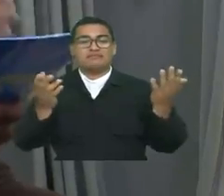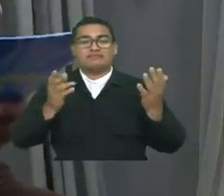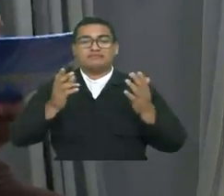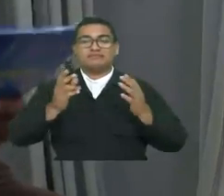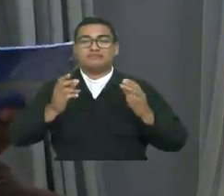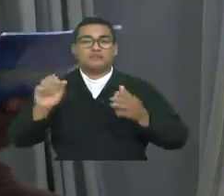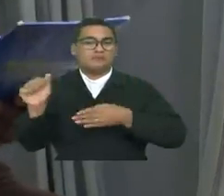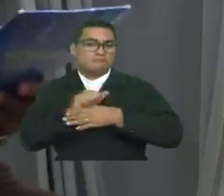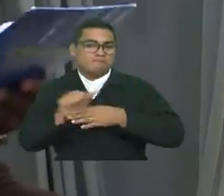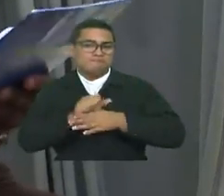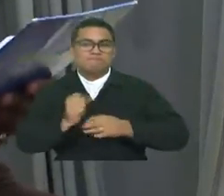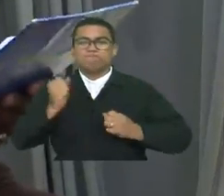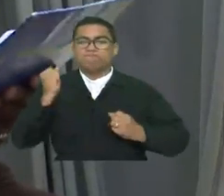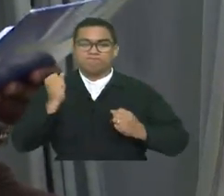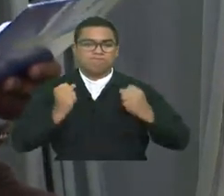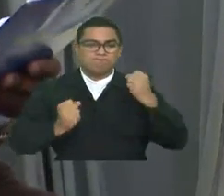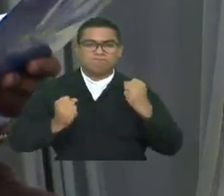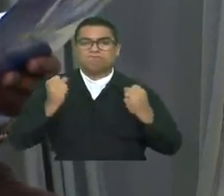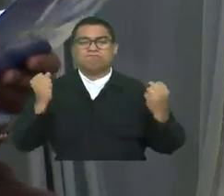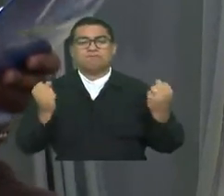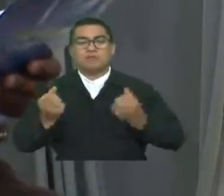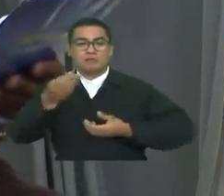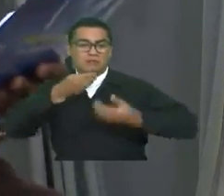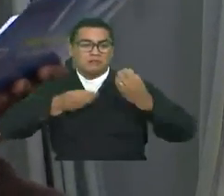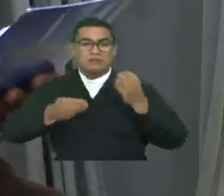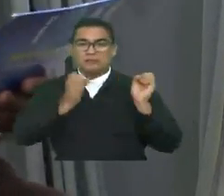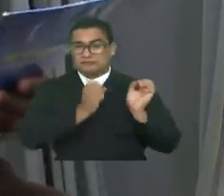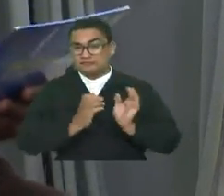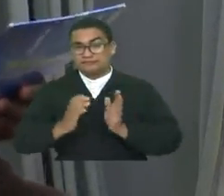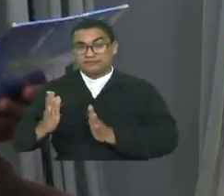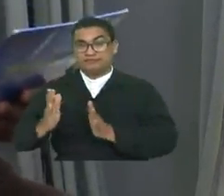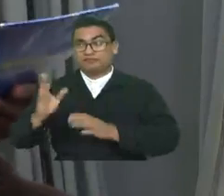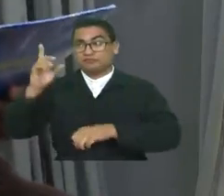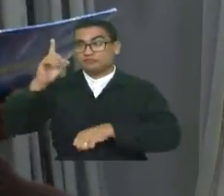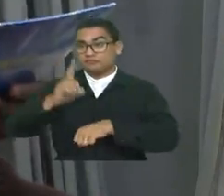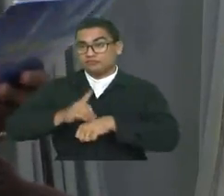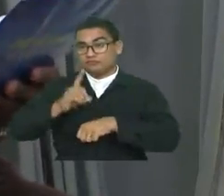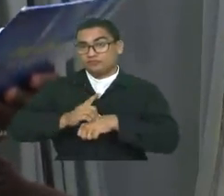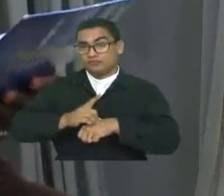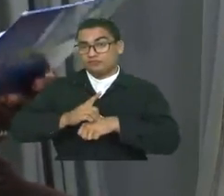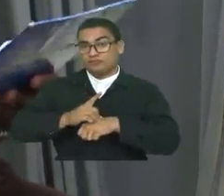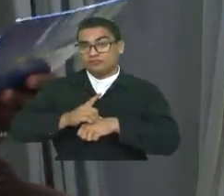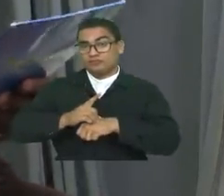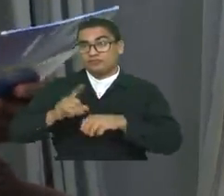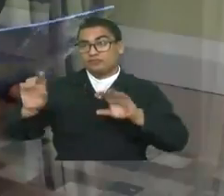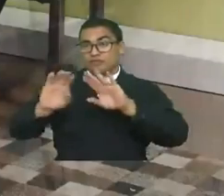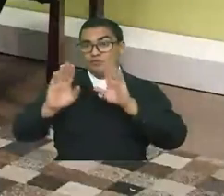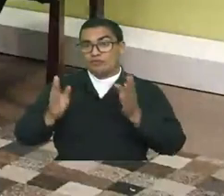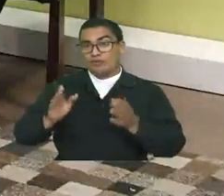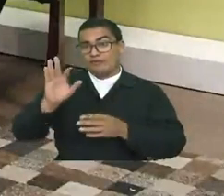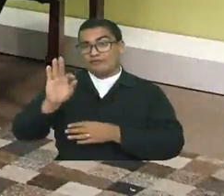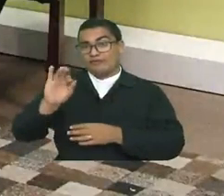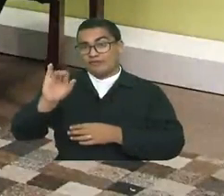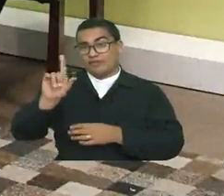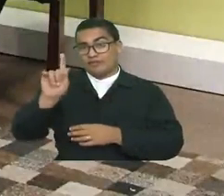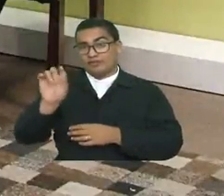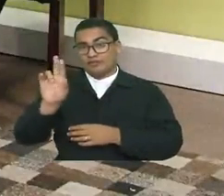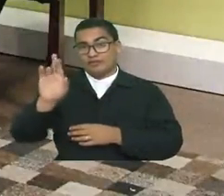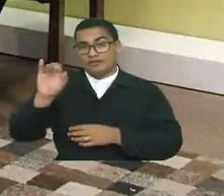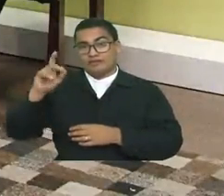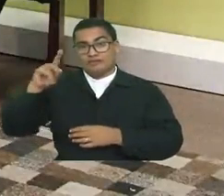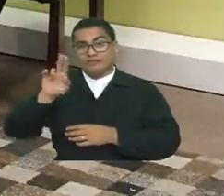Para ello, hemos invitado a la doctora Oxana Morán, quien es fitoterapeuta del Centro de Salud Francisco